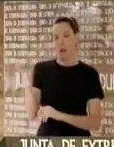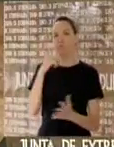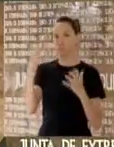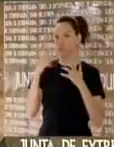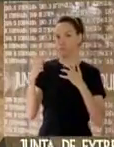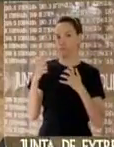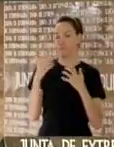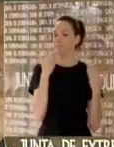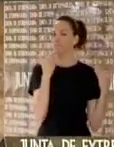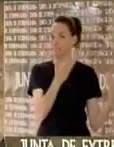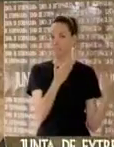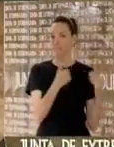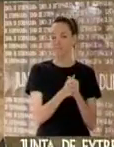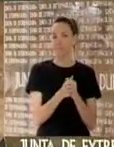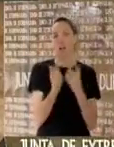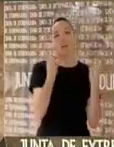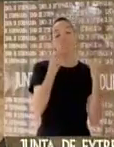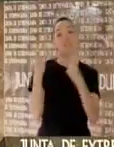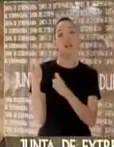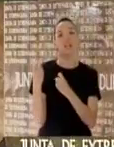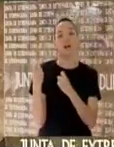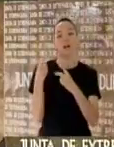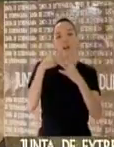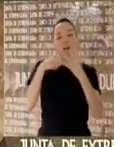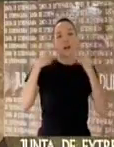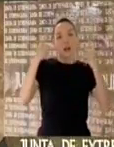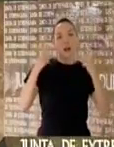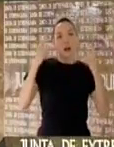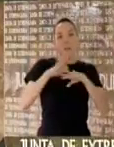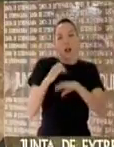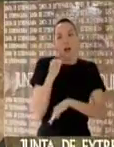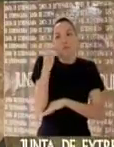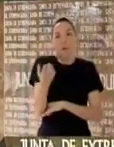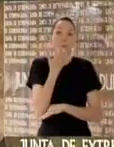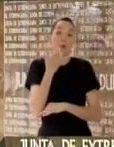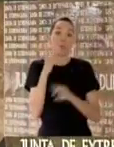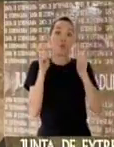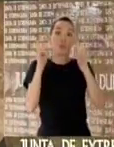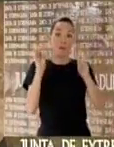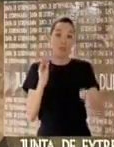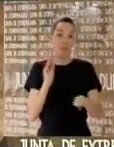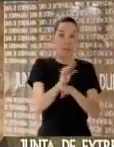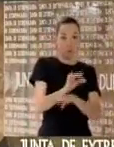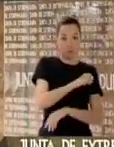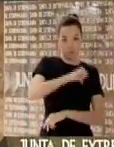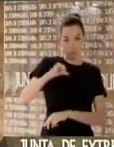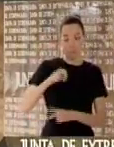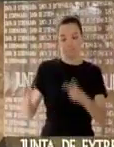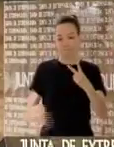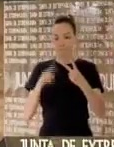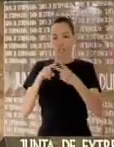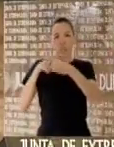Y es necesario todo lo que fortalezca ese Estado. Lo es la financiación autonómica, lo es la defensa de la